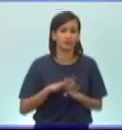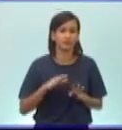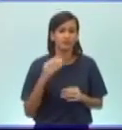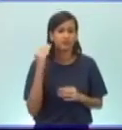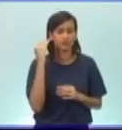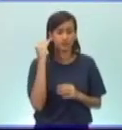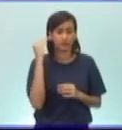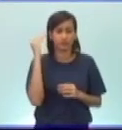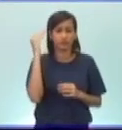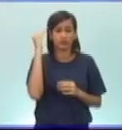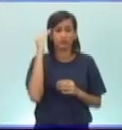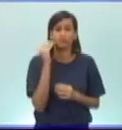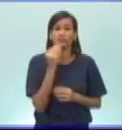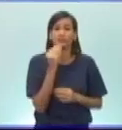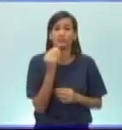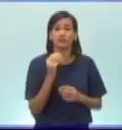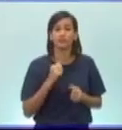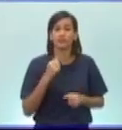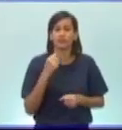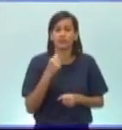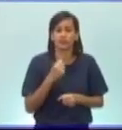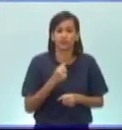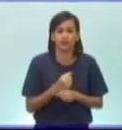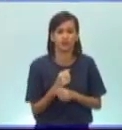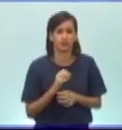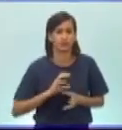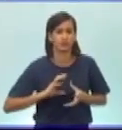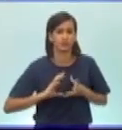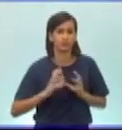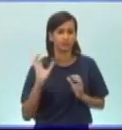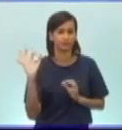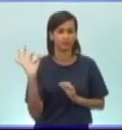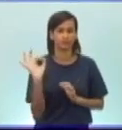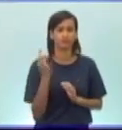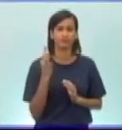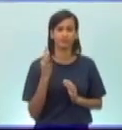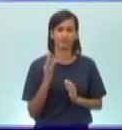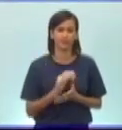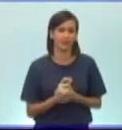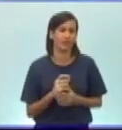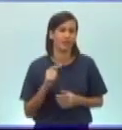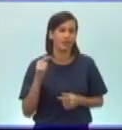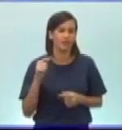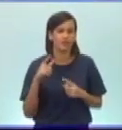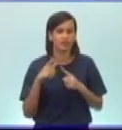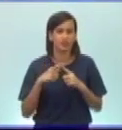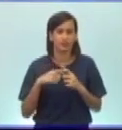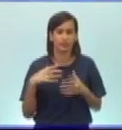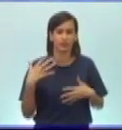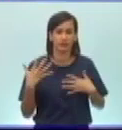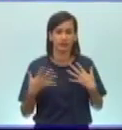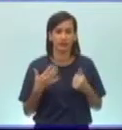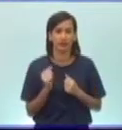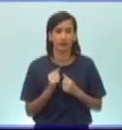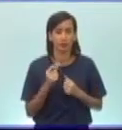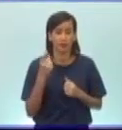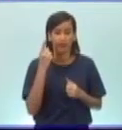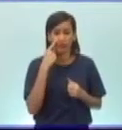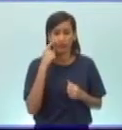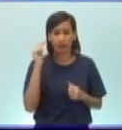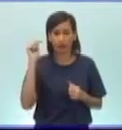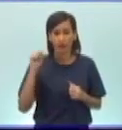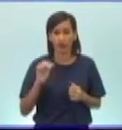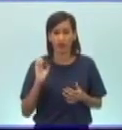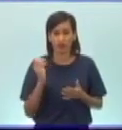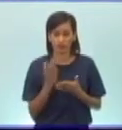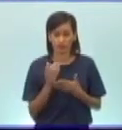poder trabajar de manera exitosa con algún tipo de ejercicios como estos que vamos a relacionar en el